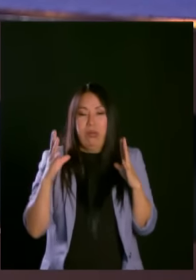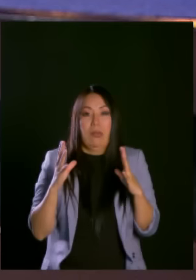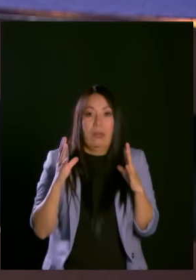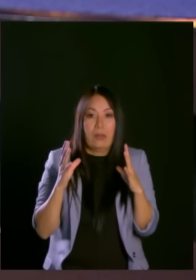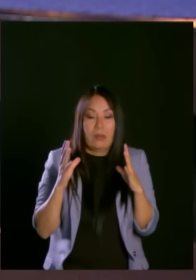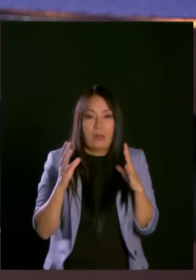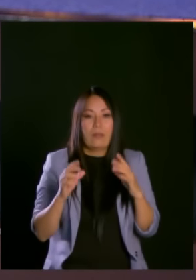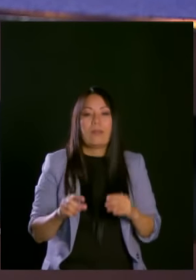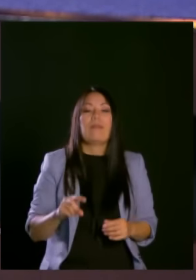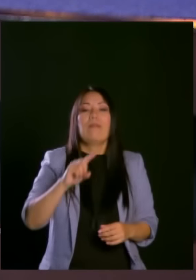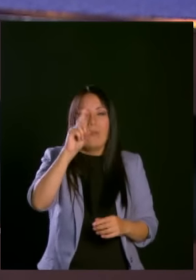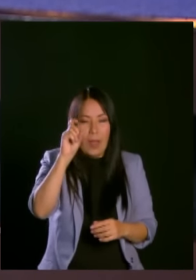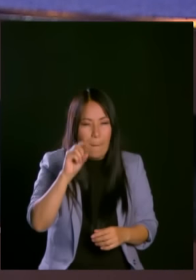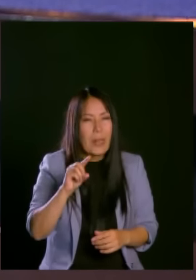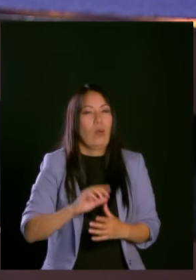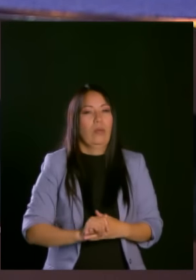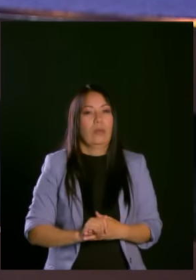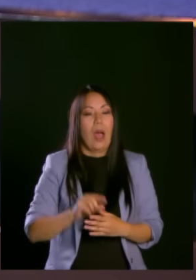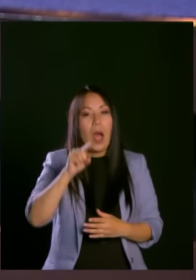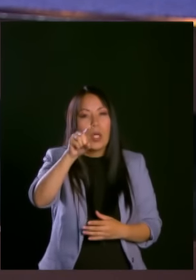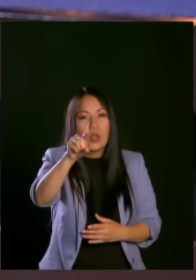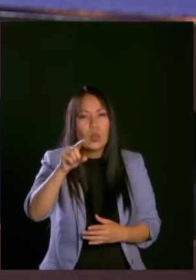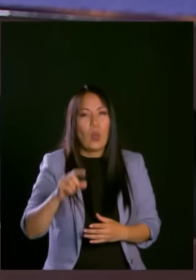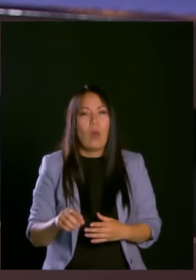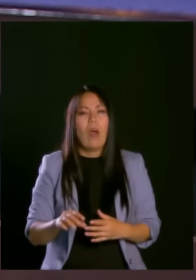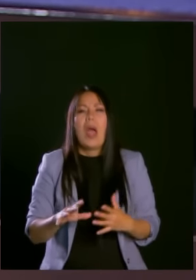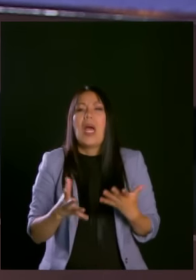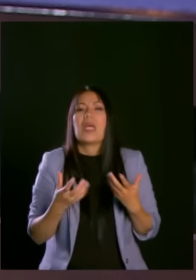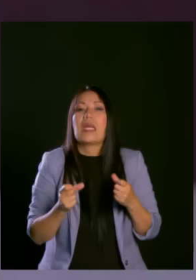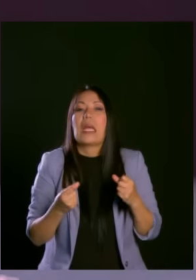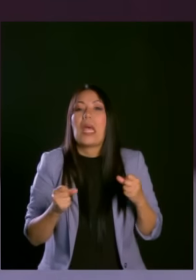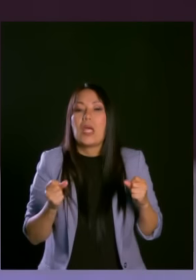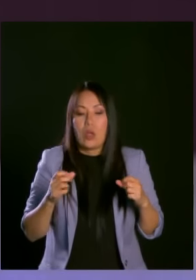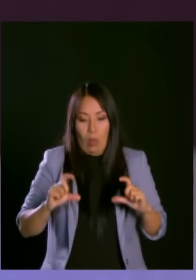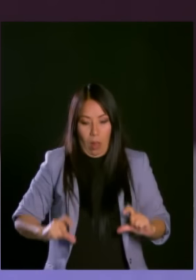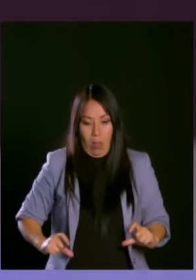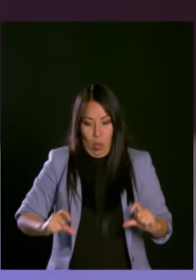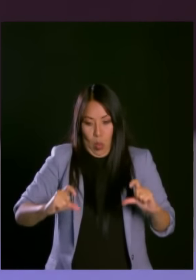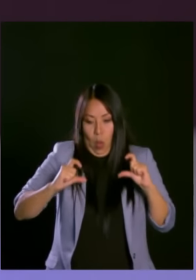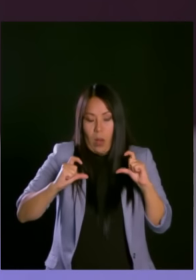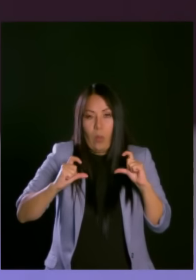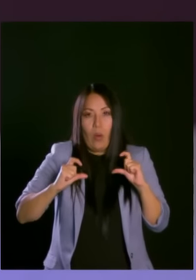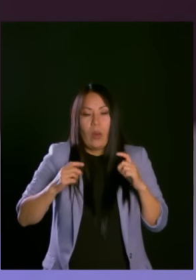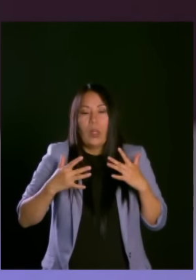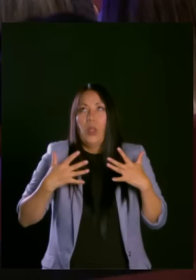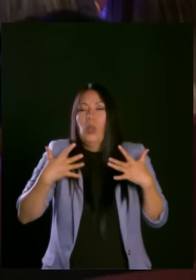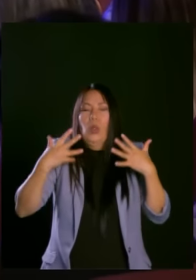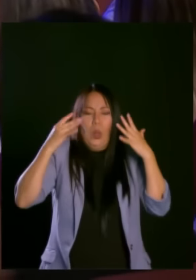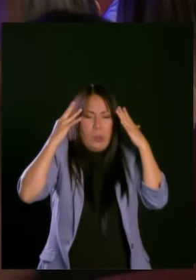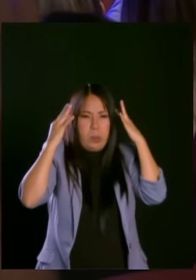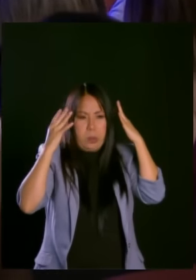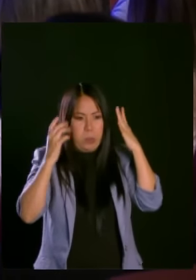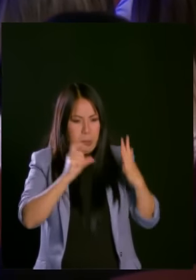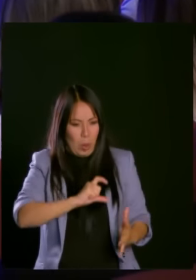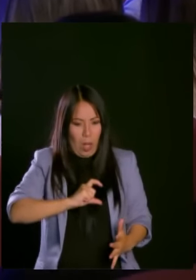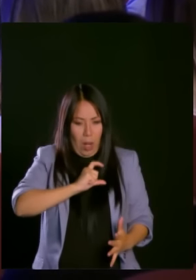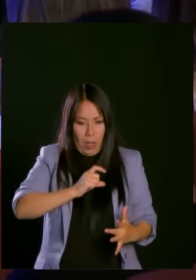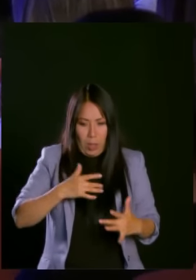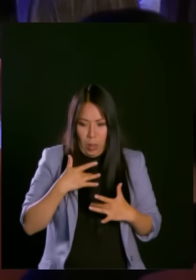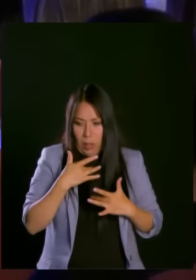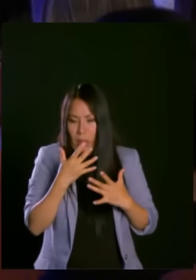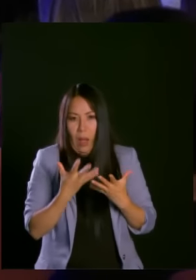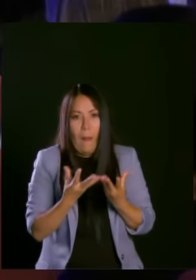voy a hacer una pregunta. ¿Esa pesadilla produjo algún efecto en tu cuerpo, en tu físico, en tus nervios, en tu carácter, en la bilis? En